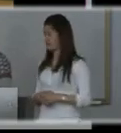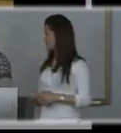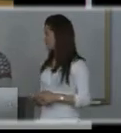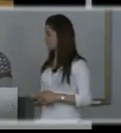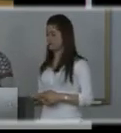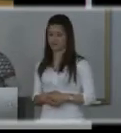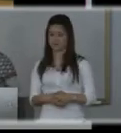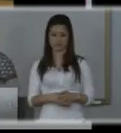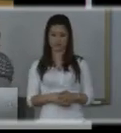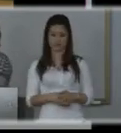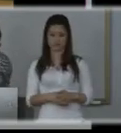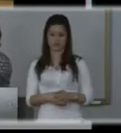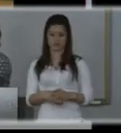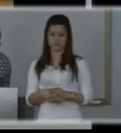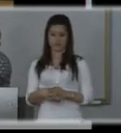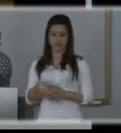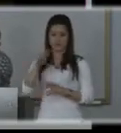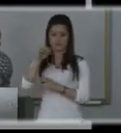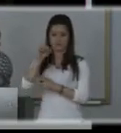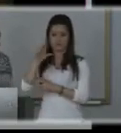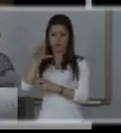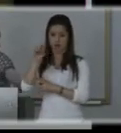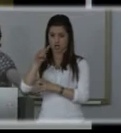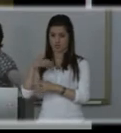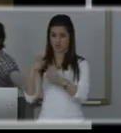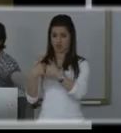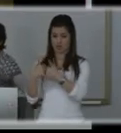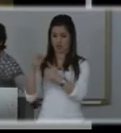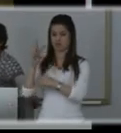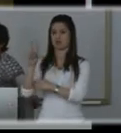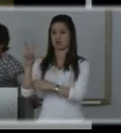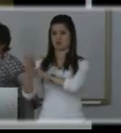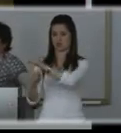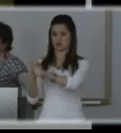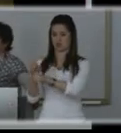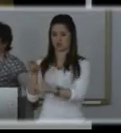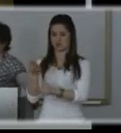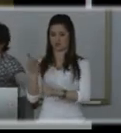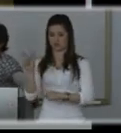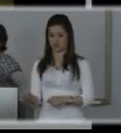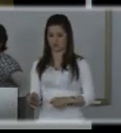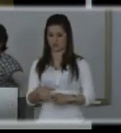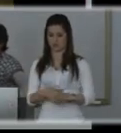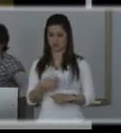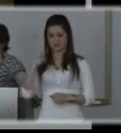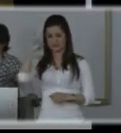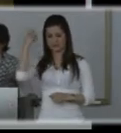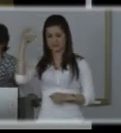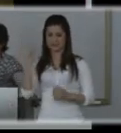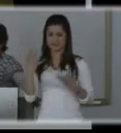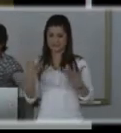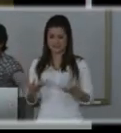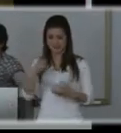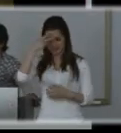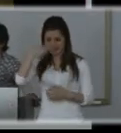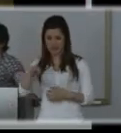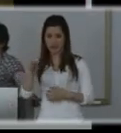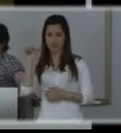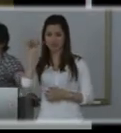comprometer? Sí. Y Marco va a cumplir 32 años. Sí, para ser mamá. Con una vez que viene de menstruación,